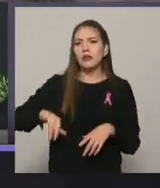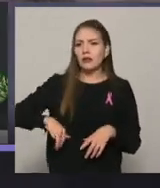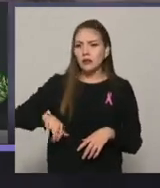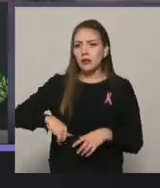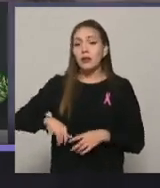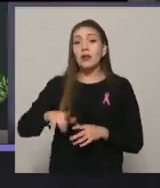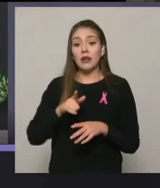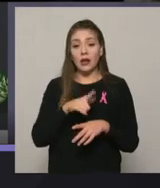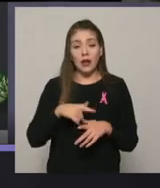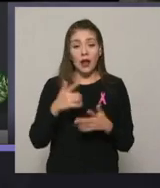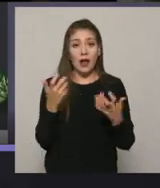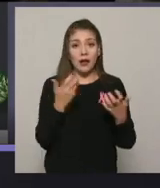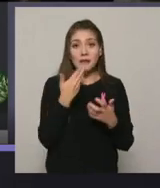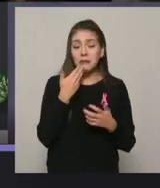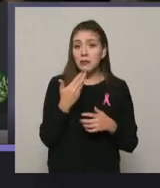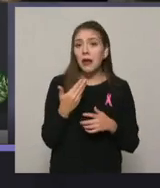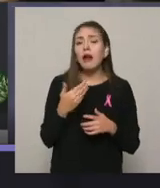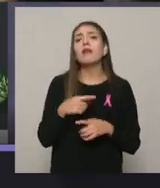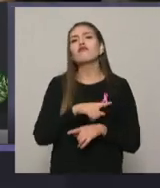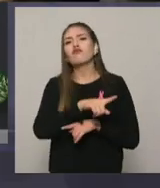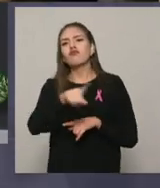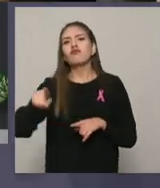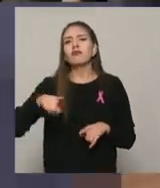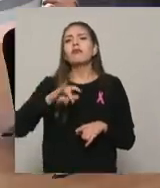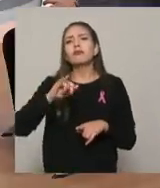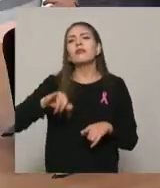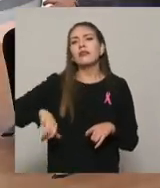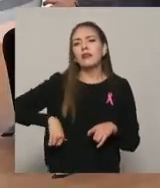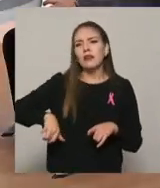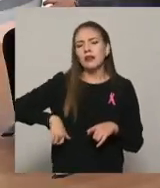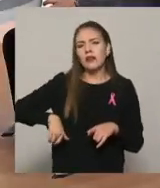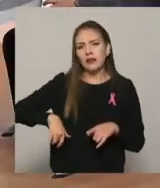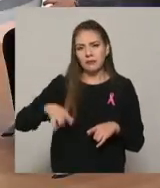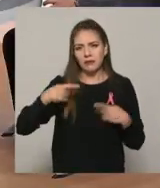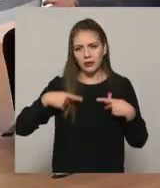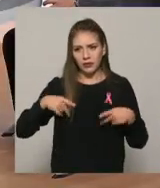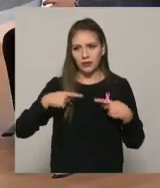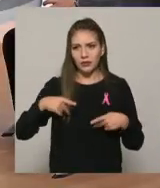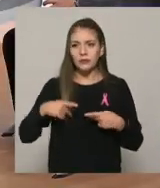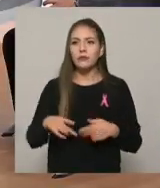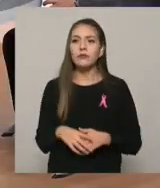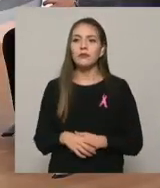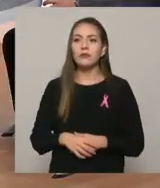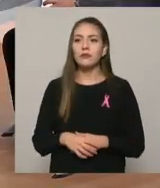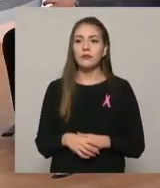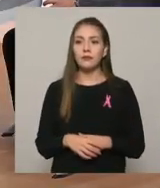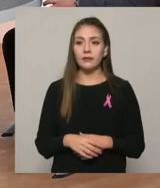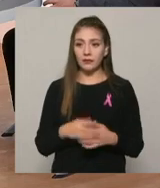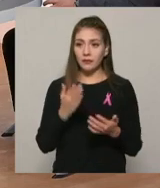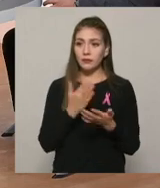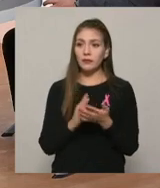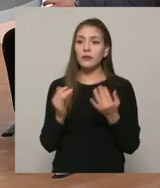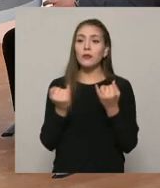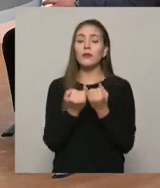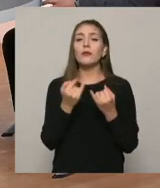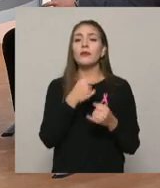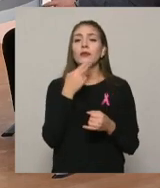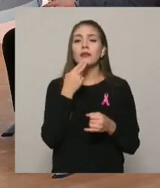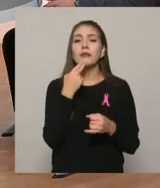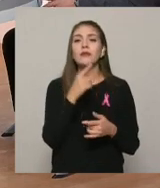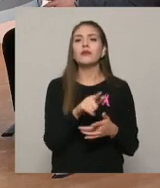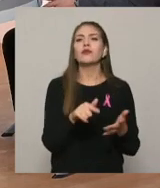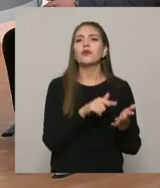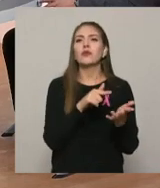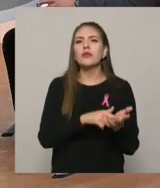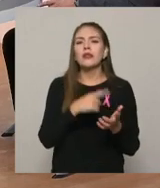por supuesto que va a resultar interesante para las personas. Y además que hacen falta estos espacios también, tanto en medios privados como en medios públicos. No